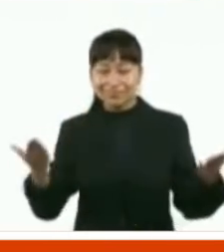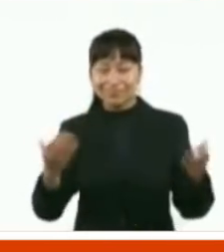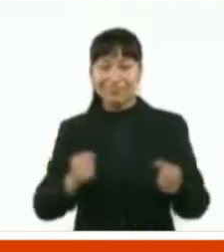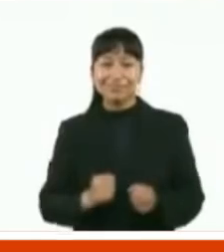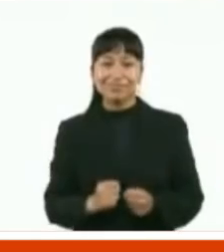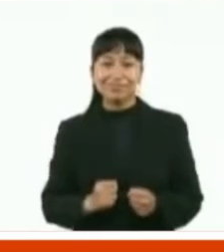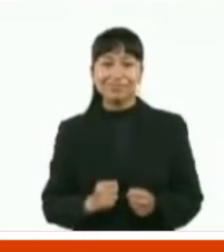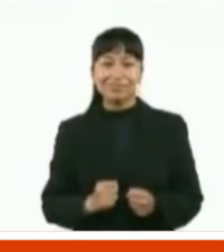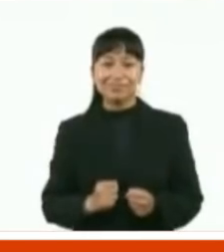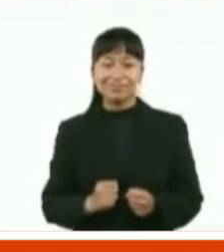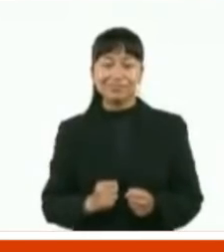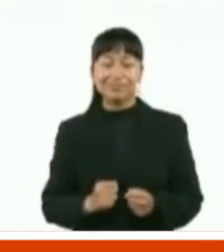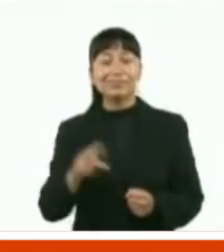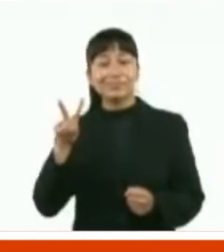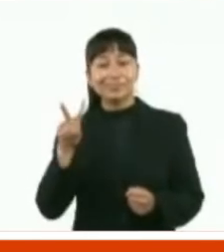Realmente,